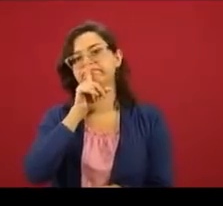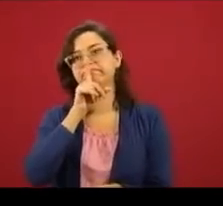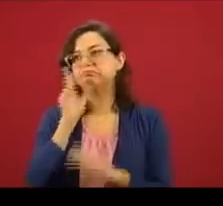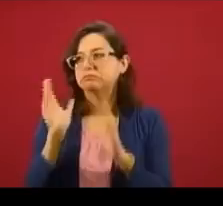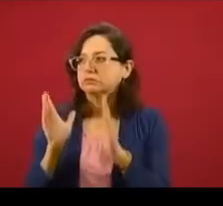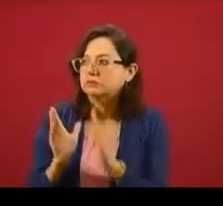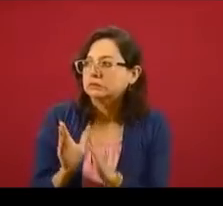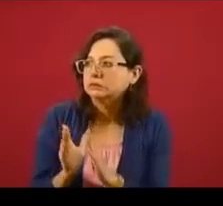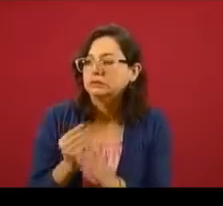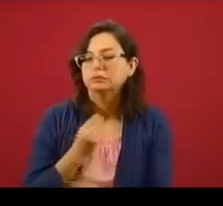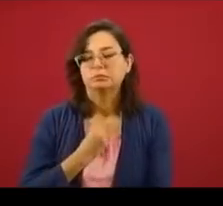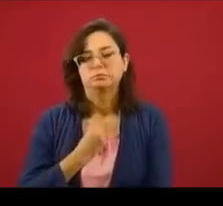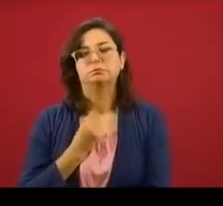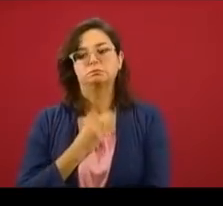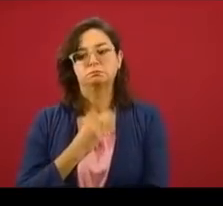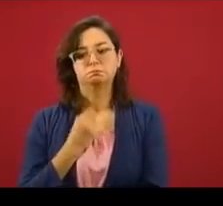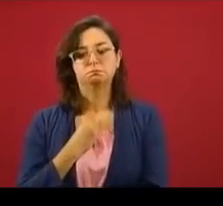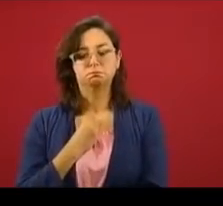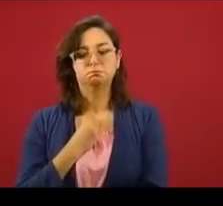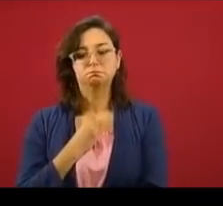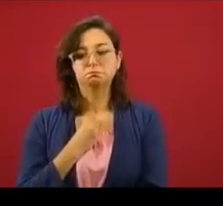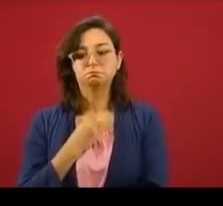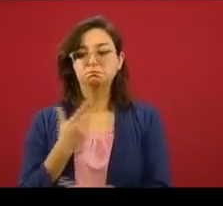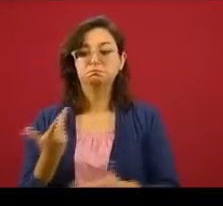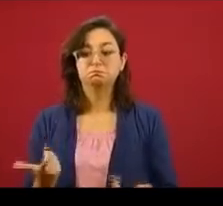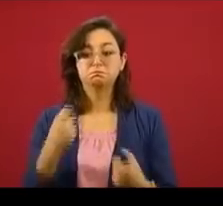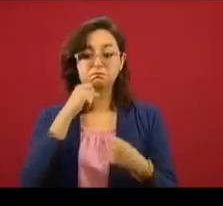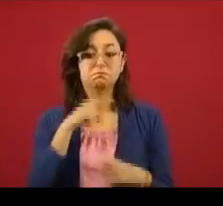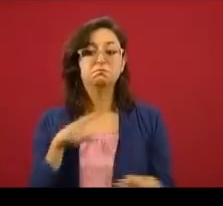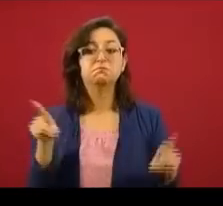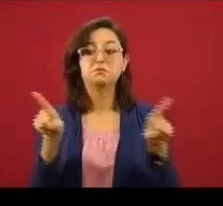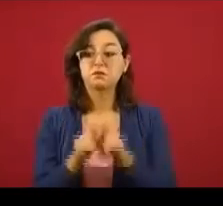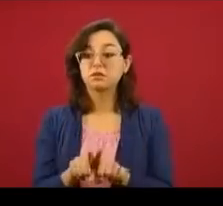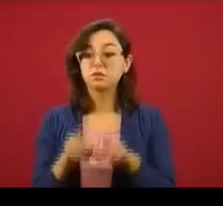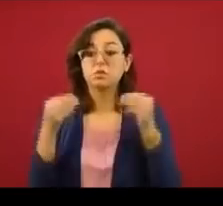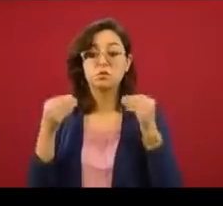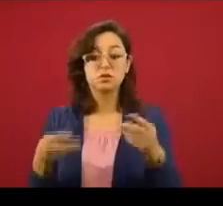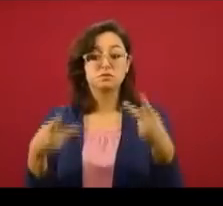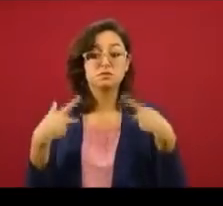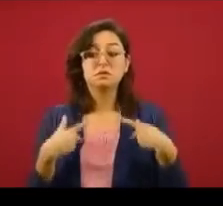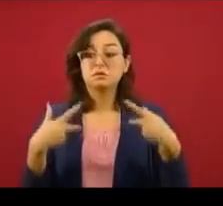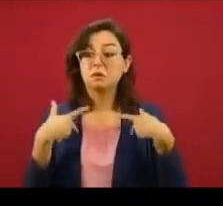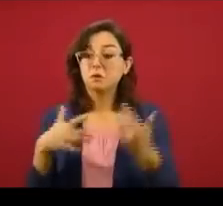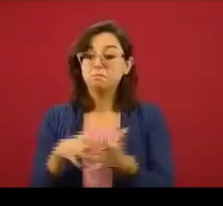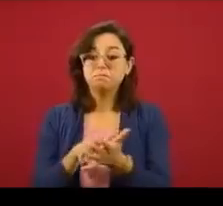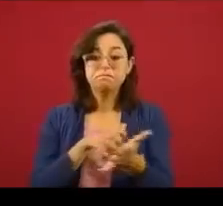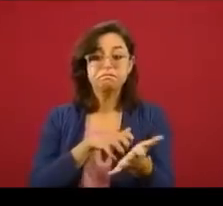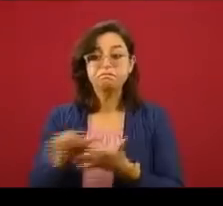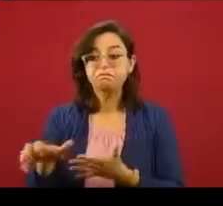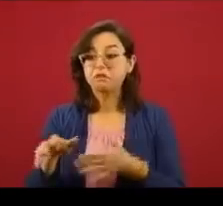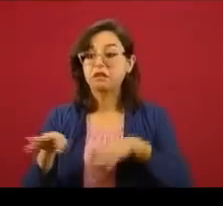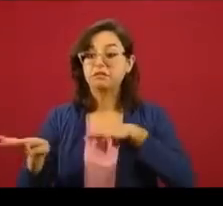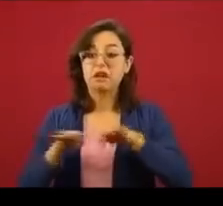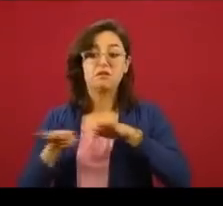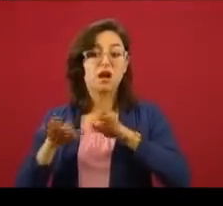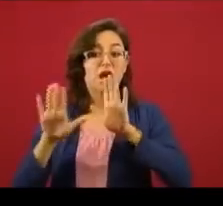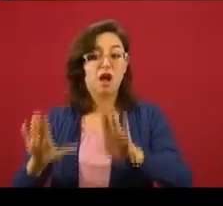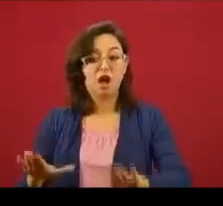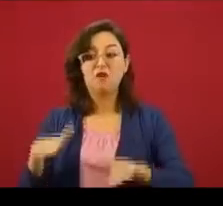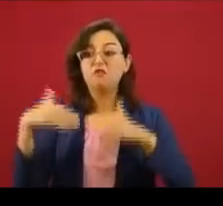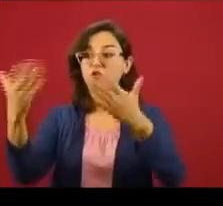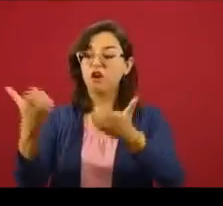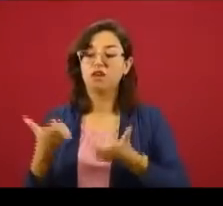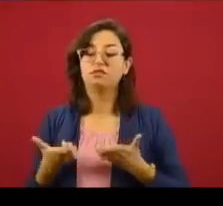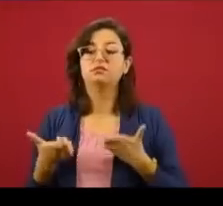Y también millones se buscan la vida en la calle. Por eso también